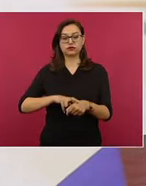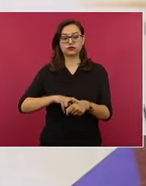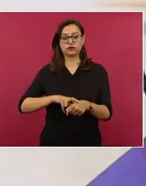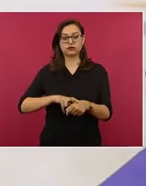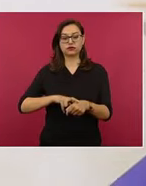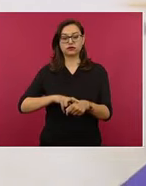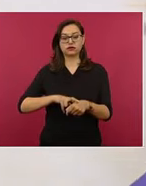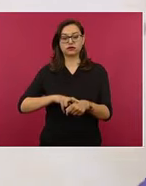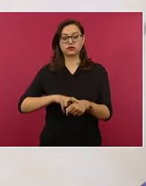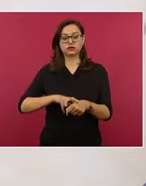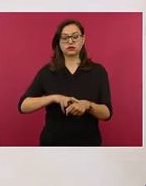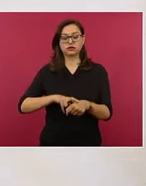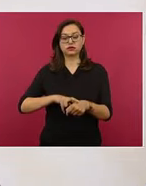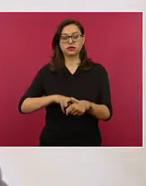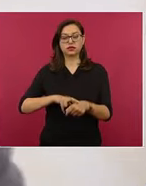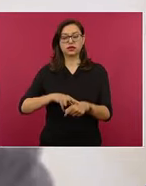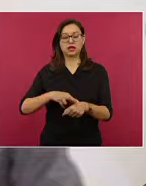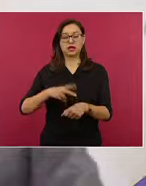en